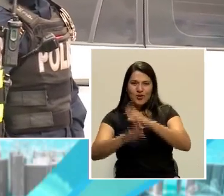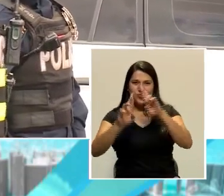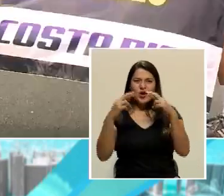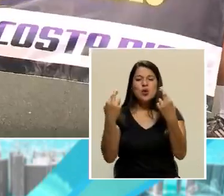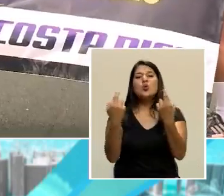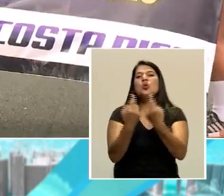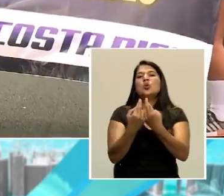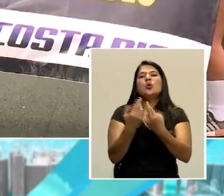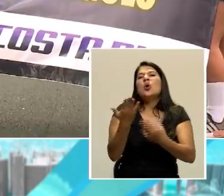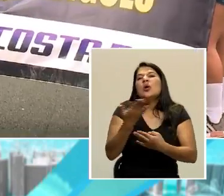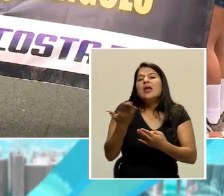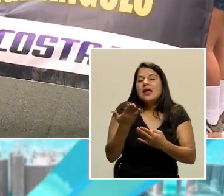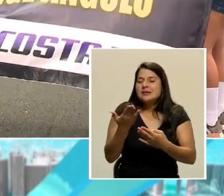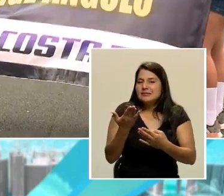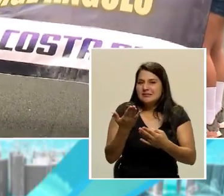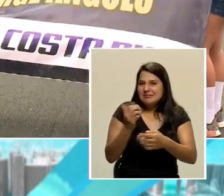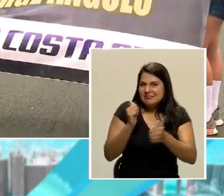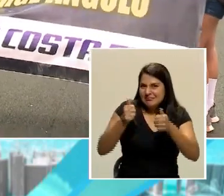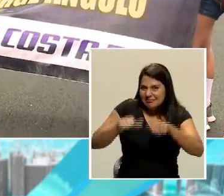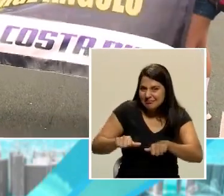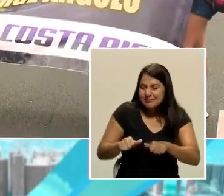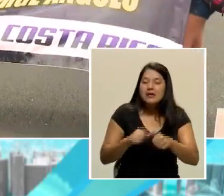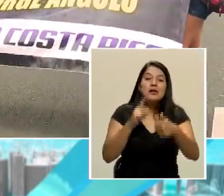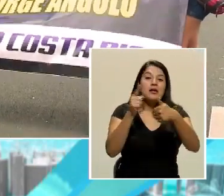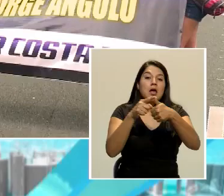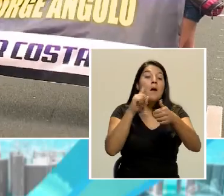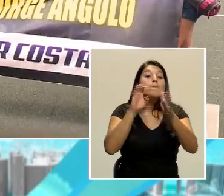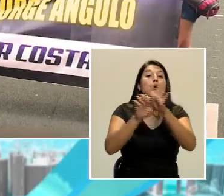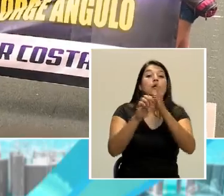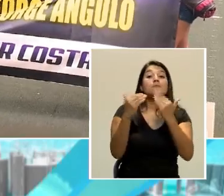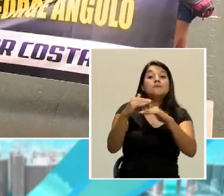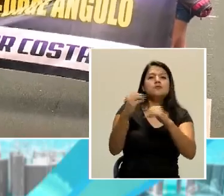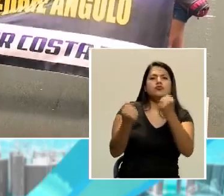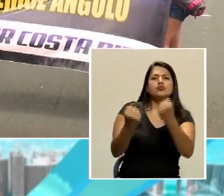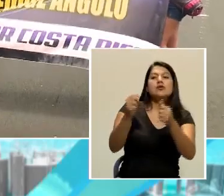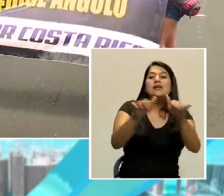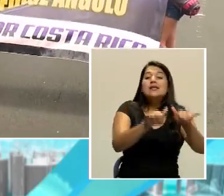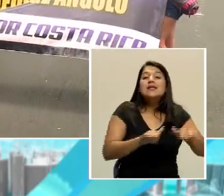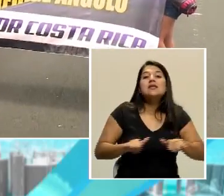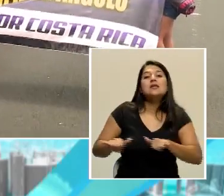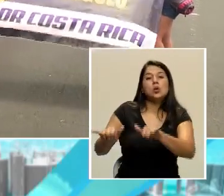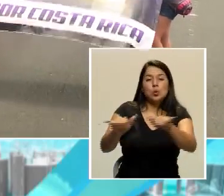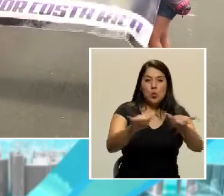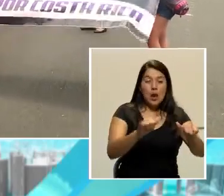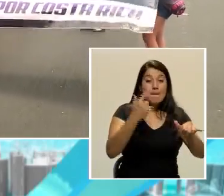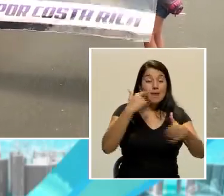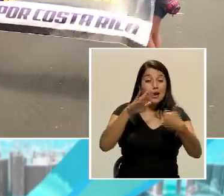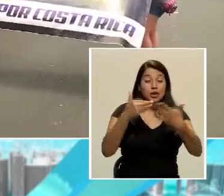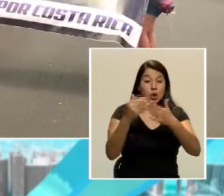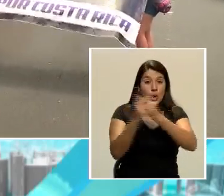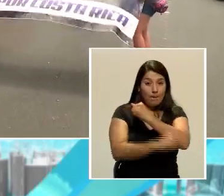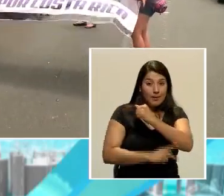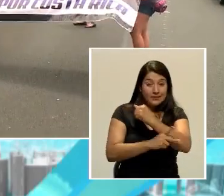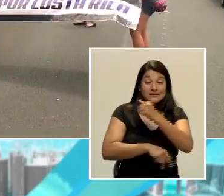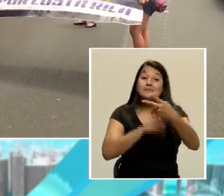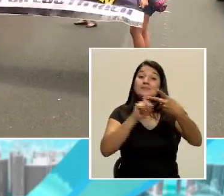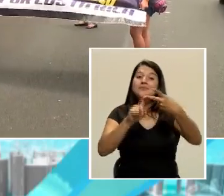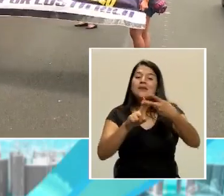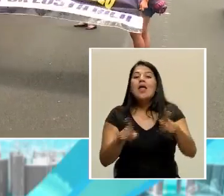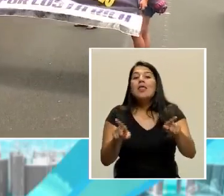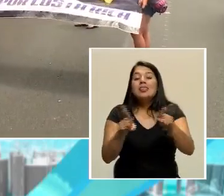a raíz de la pandemia de COVID-19 que vive el país y sobre los impactos económicos que se han